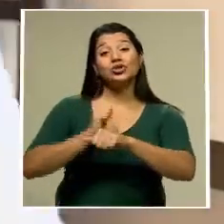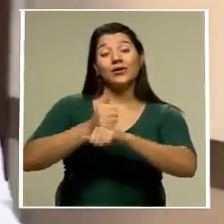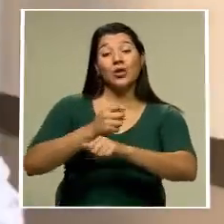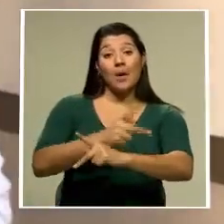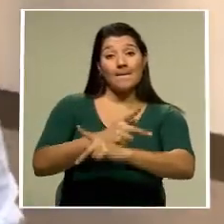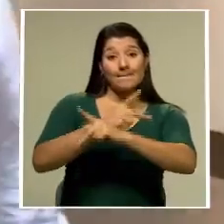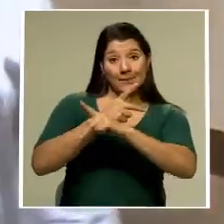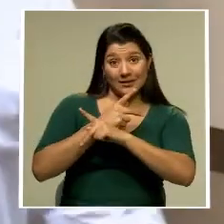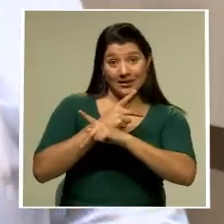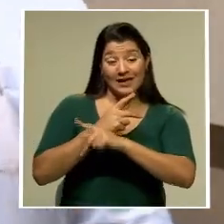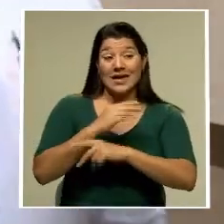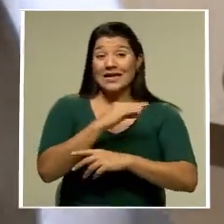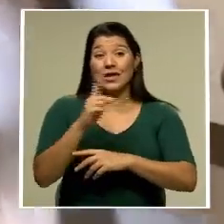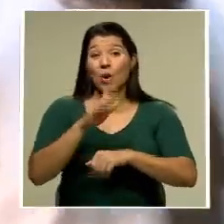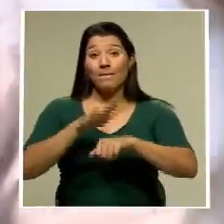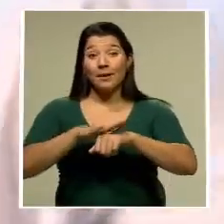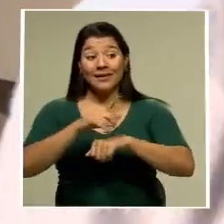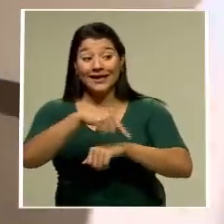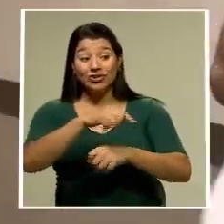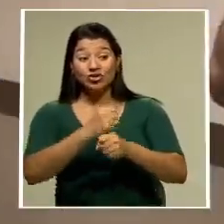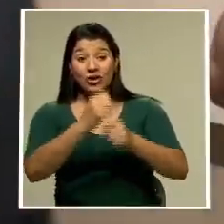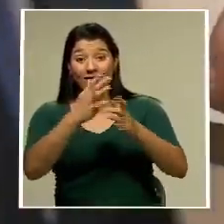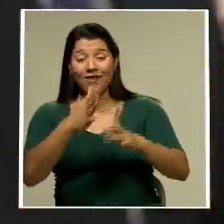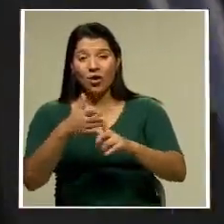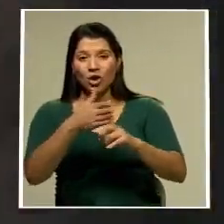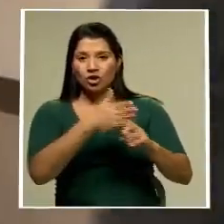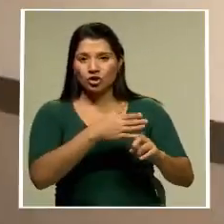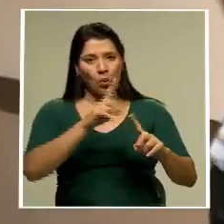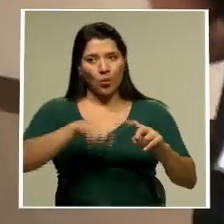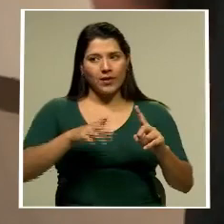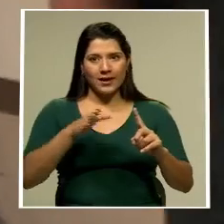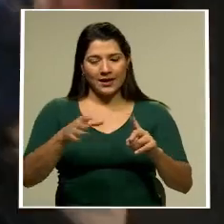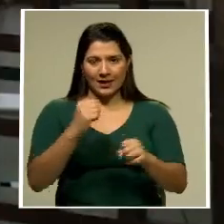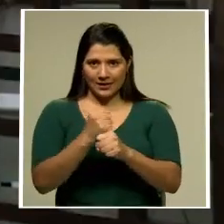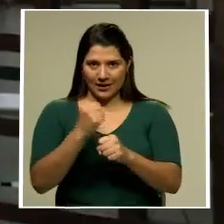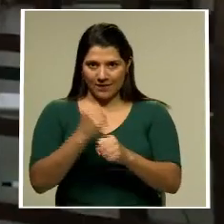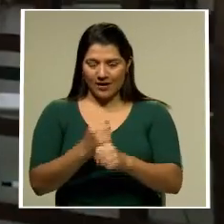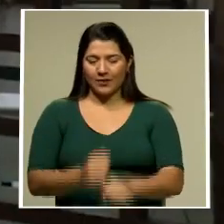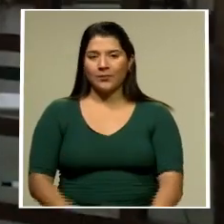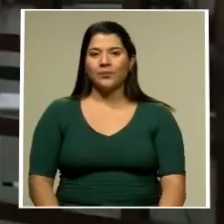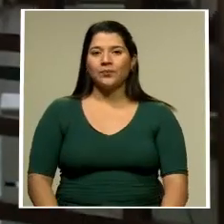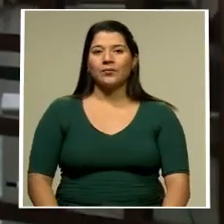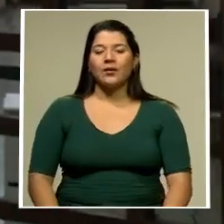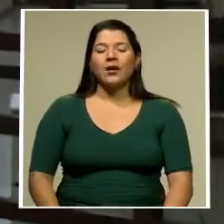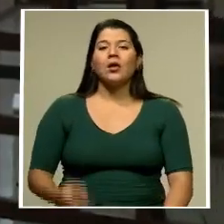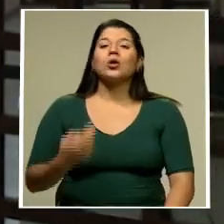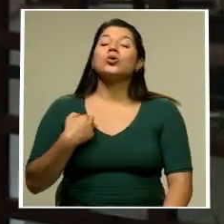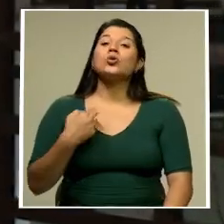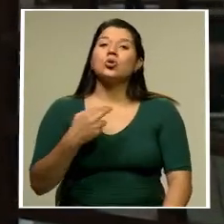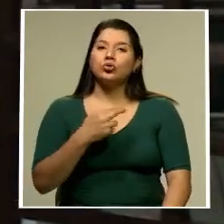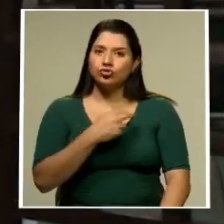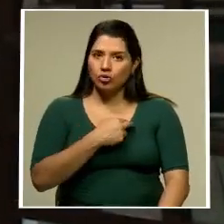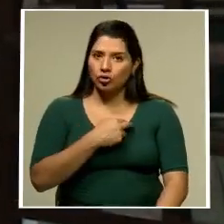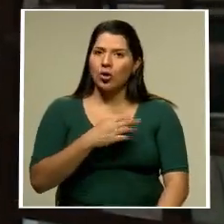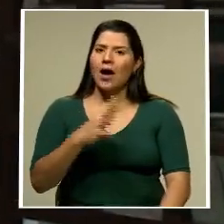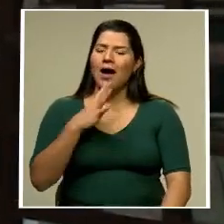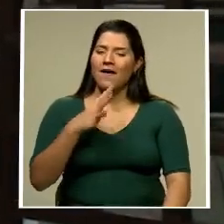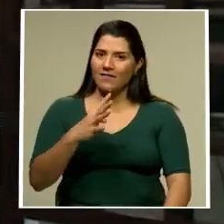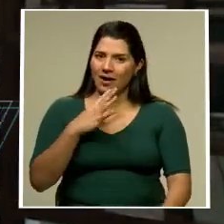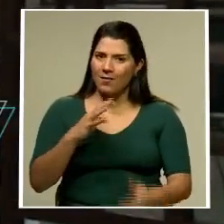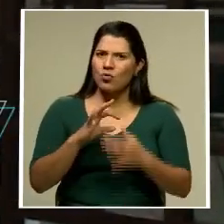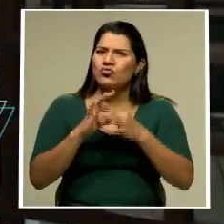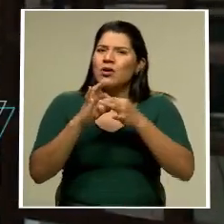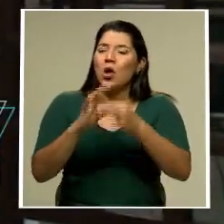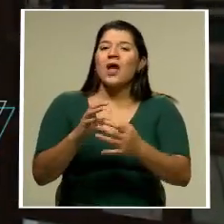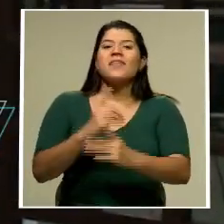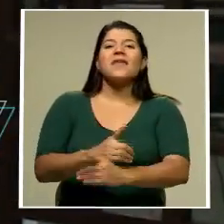a estos funcionarios de su cargo. Terminamos todos los defensores de hacer nuestra defensa con respecto al recurso de apelación,